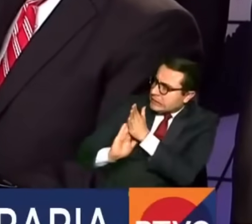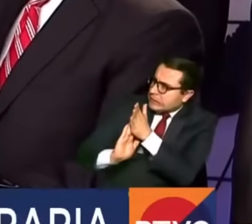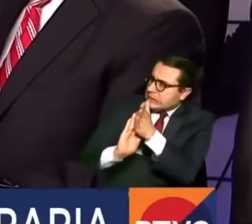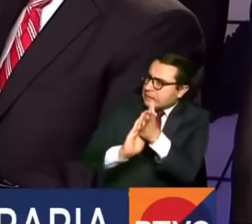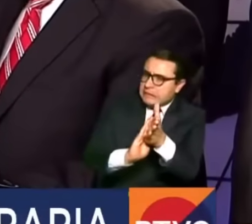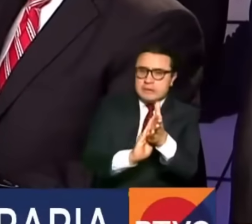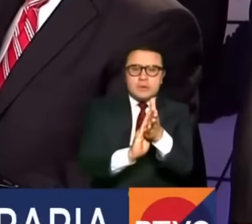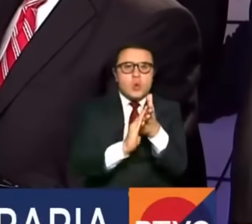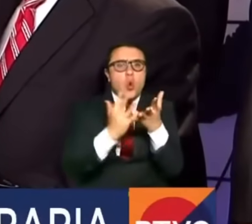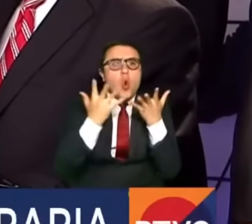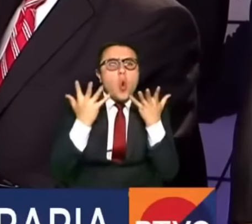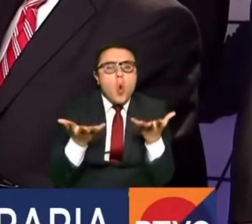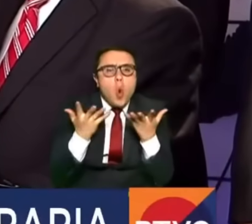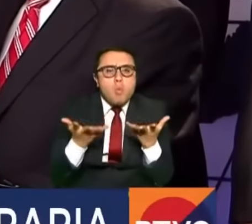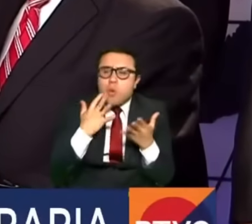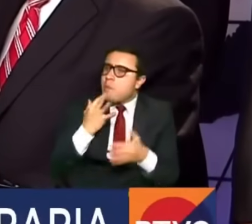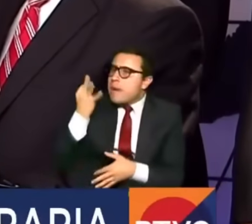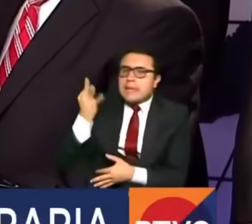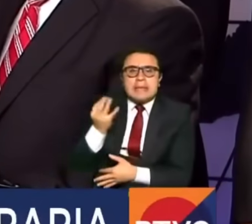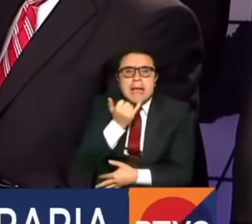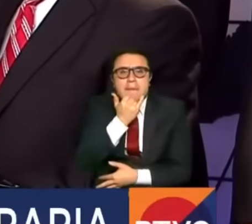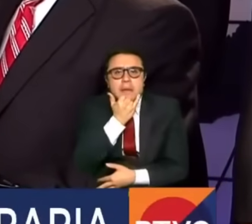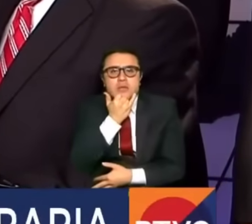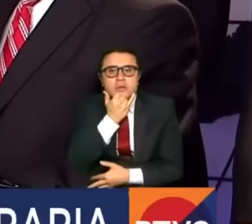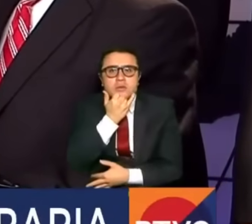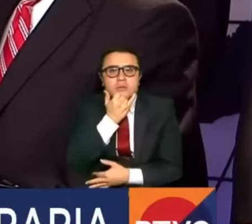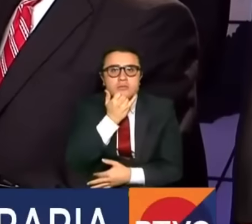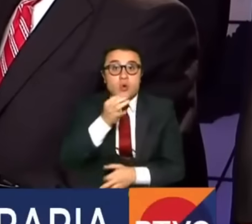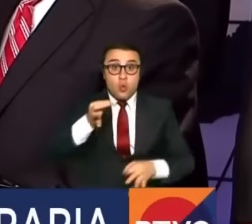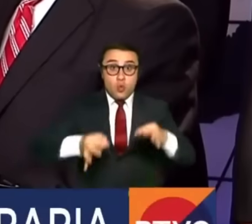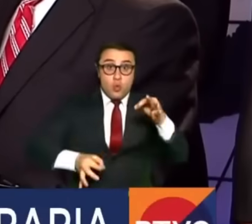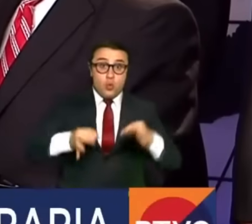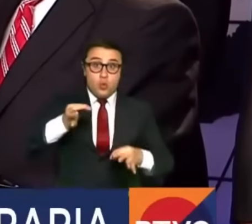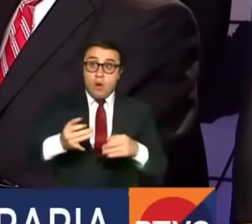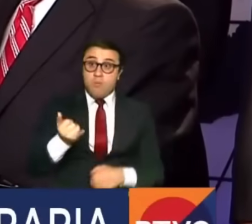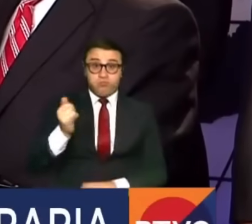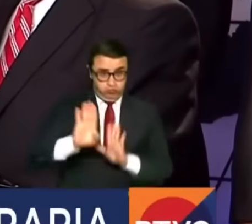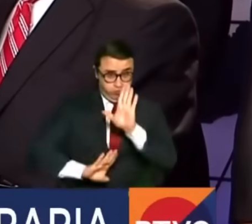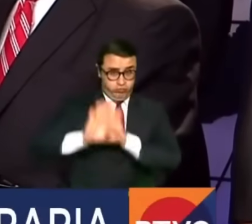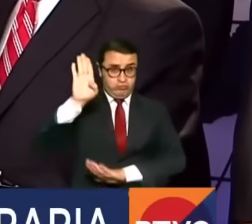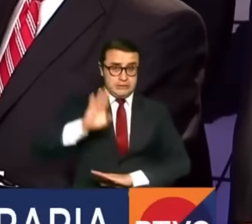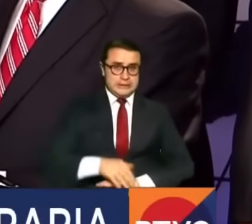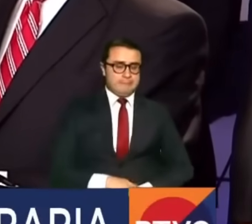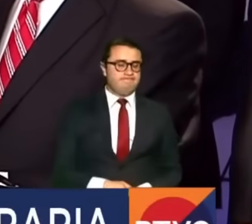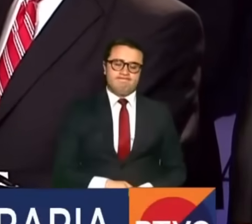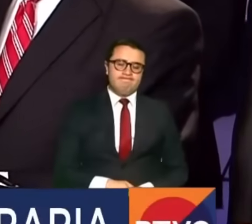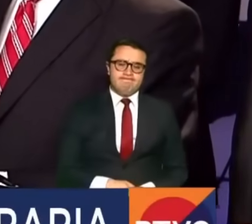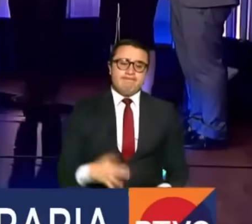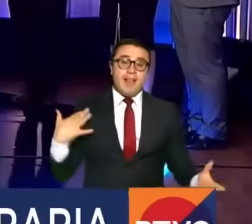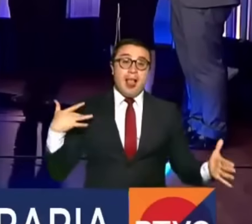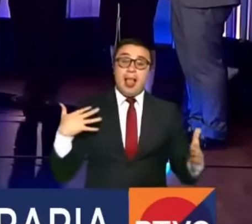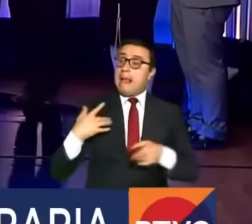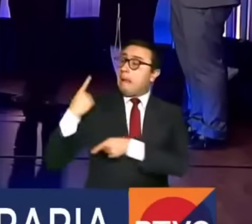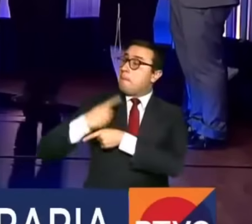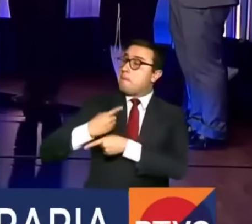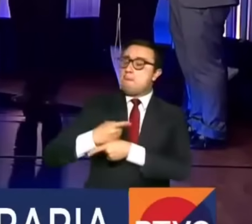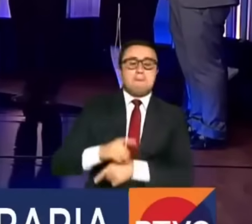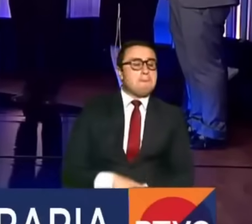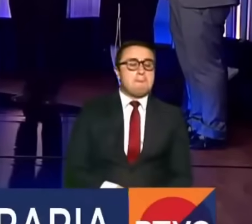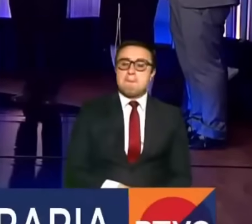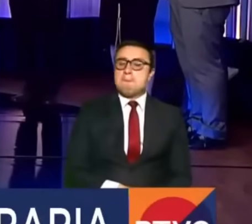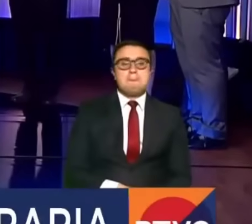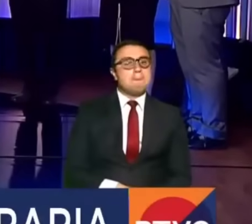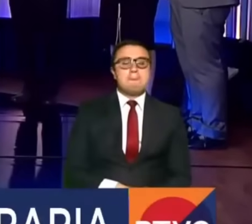estas décadas de conflicto, pues tenemos que decir también que no se ha cumplido. Lo